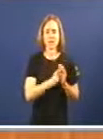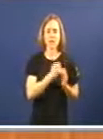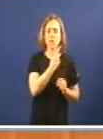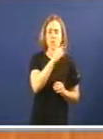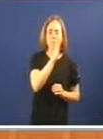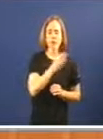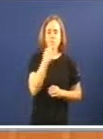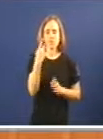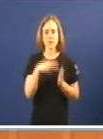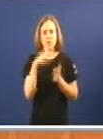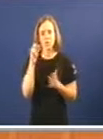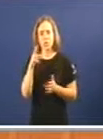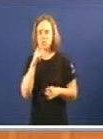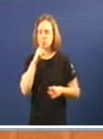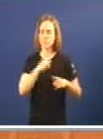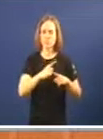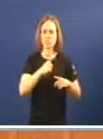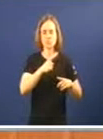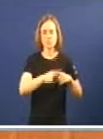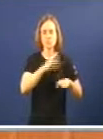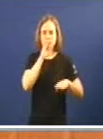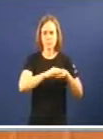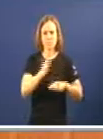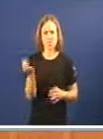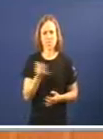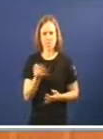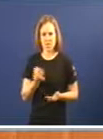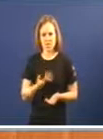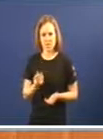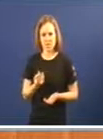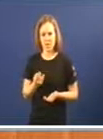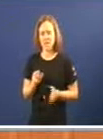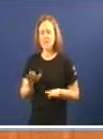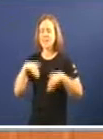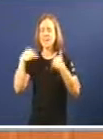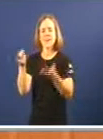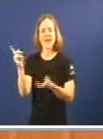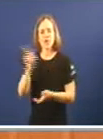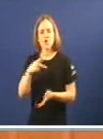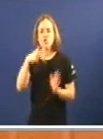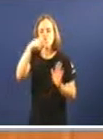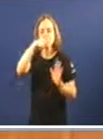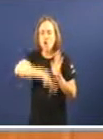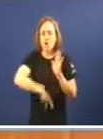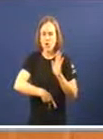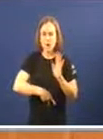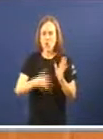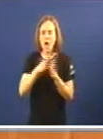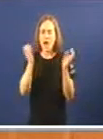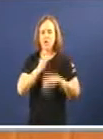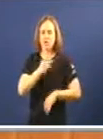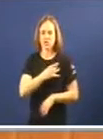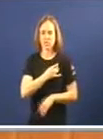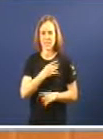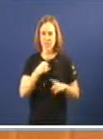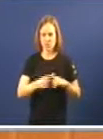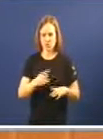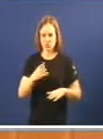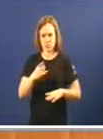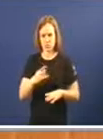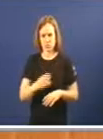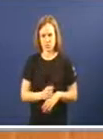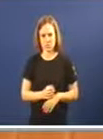a xunta de galicia cumpla repito que no negra fiable norma y un acuerdo sindical coa xunta de galicia hay que lembrar que